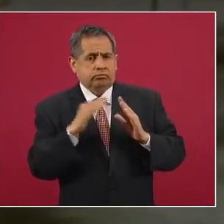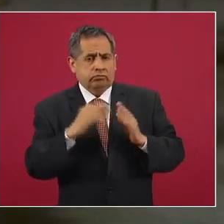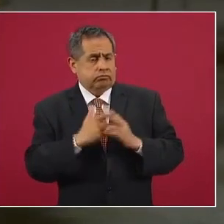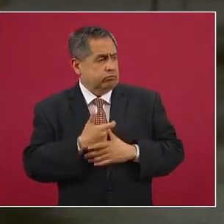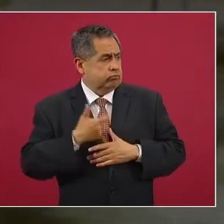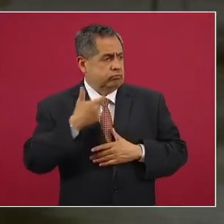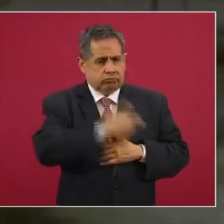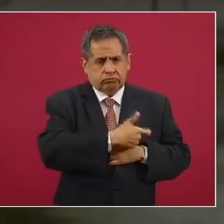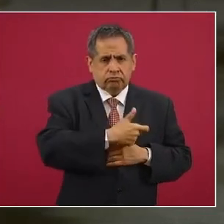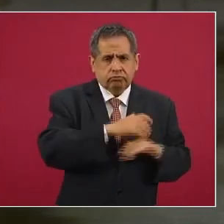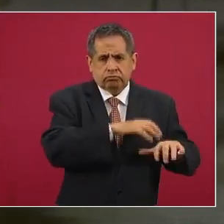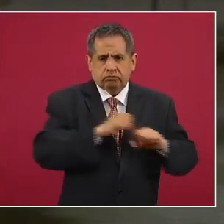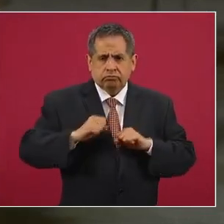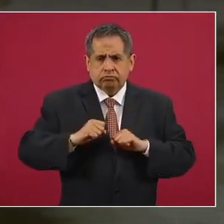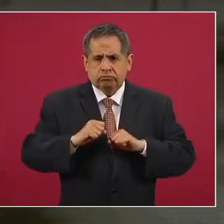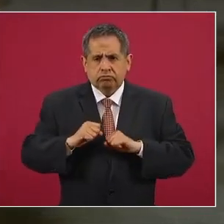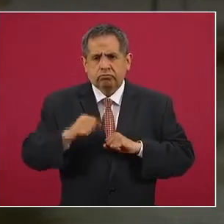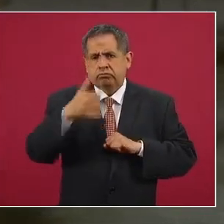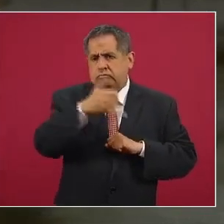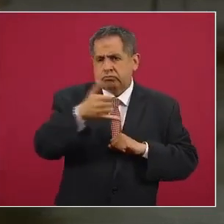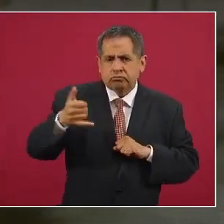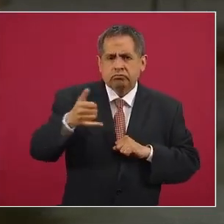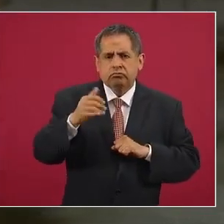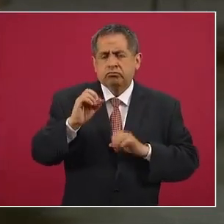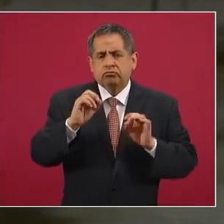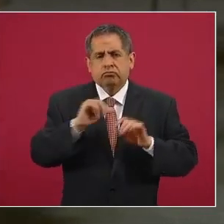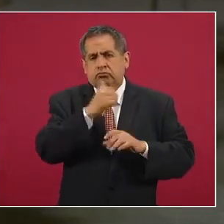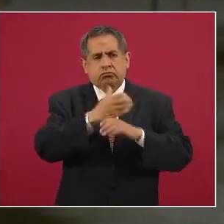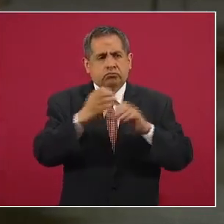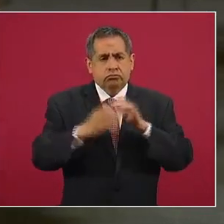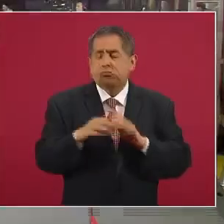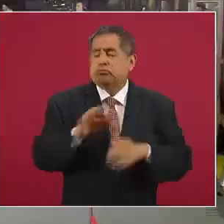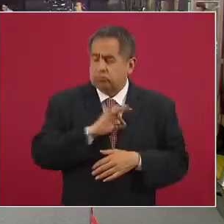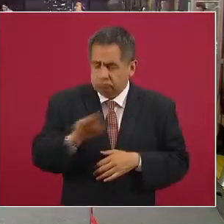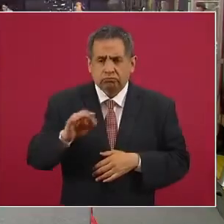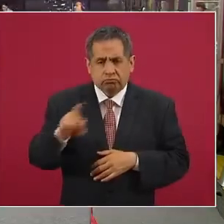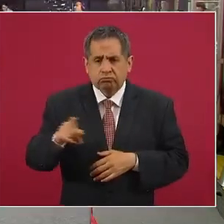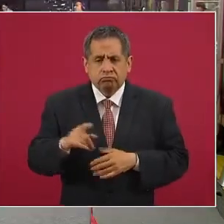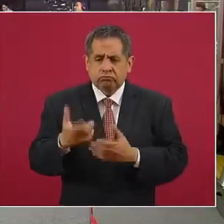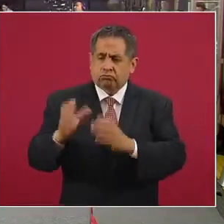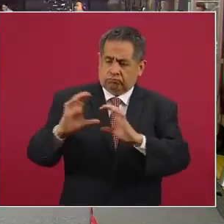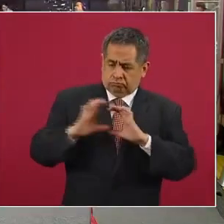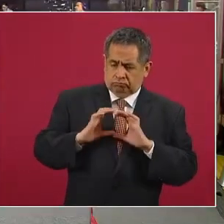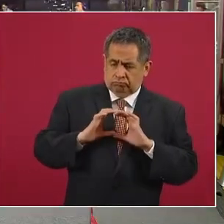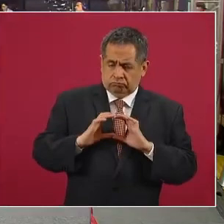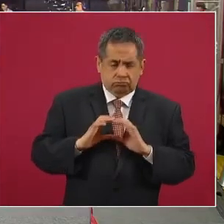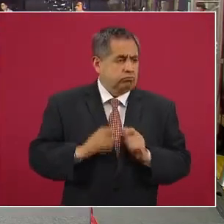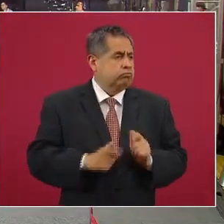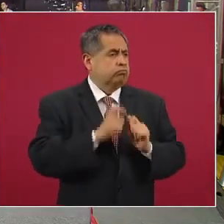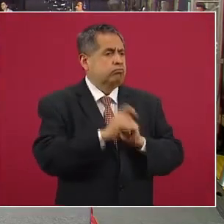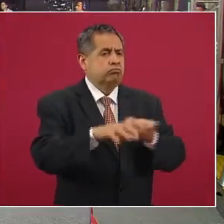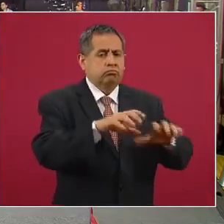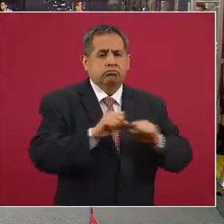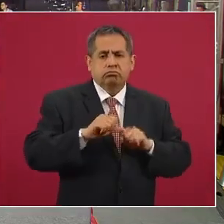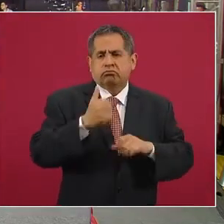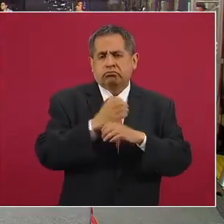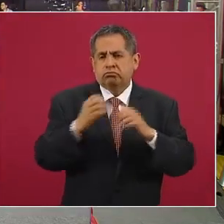necesariamente sea del Infonavit o bancaria. Sí, eso sí está contemplado. Perfecto. En la iniciativa.